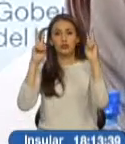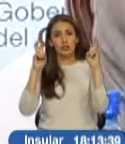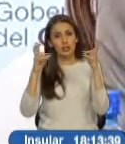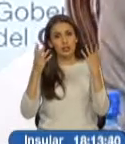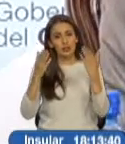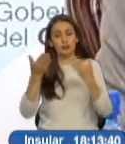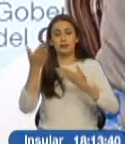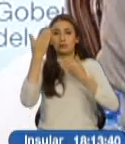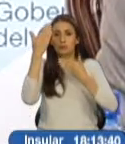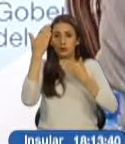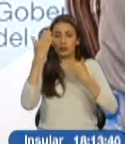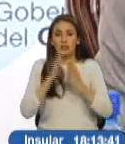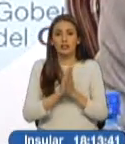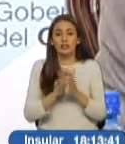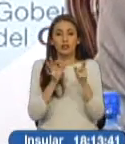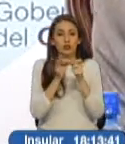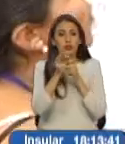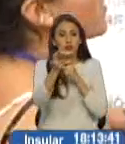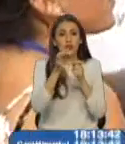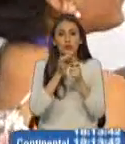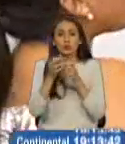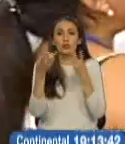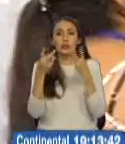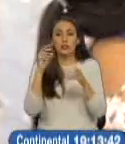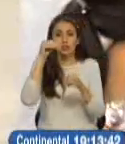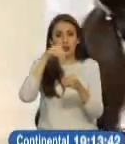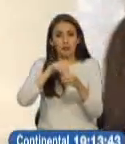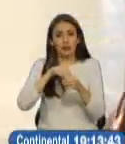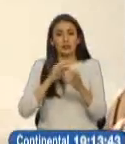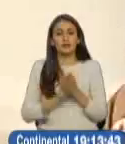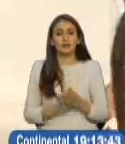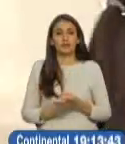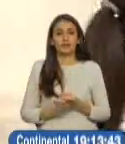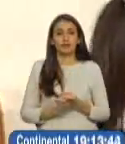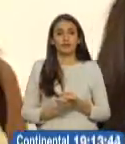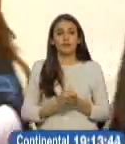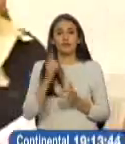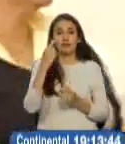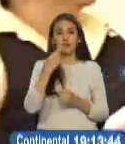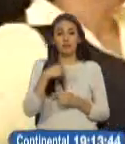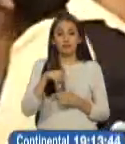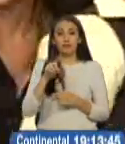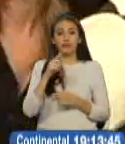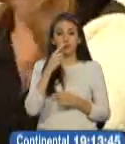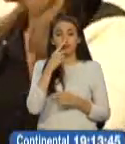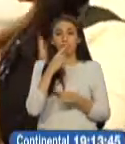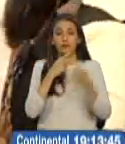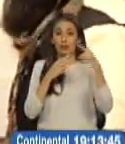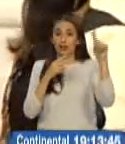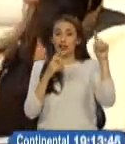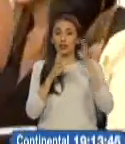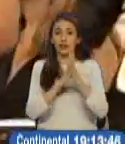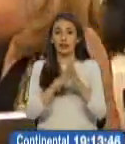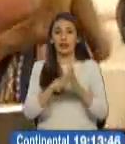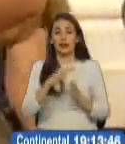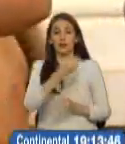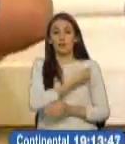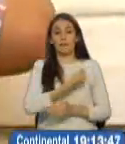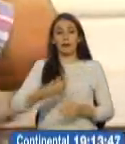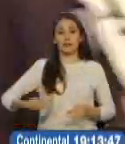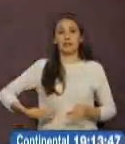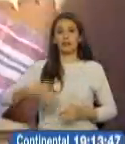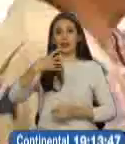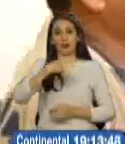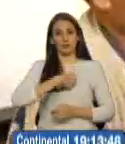políticos cantonales como intendentes. José Francisco Ceballos, actual presidente del Barcelona Sporting Club